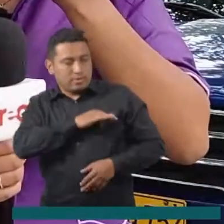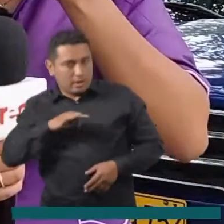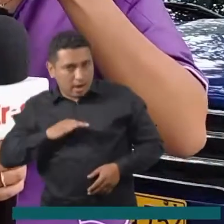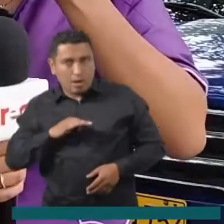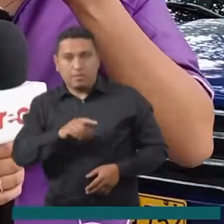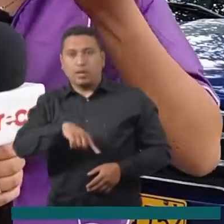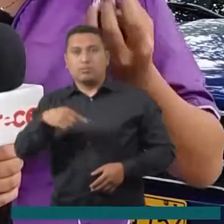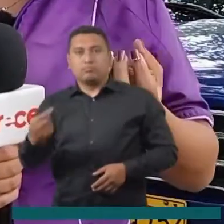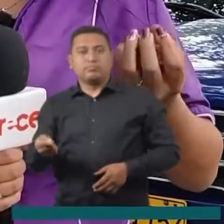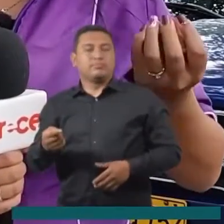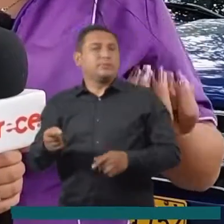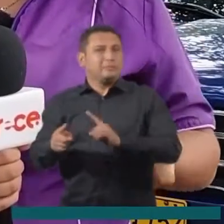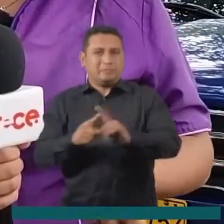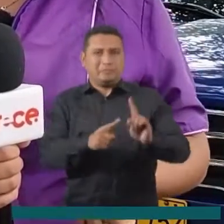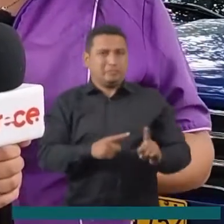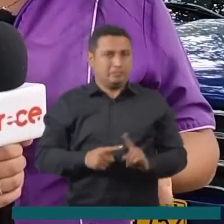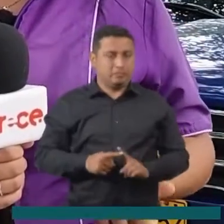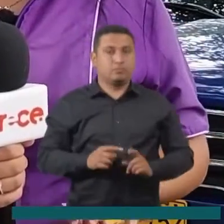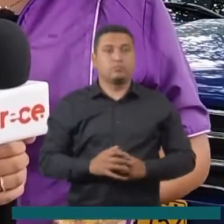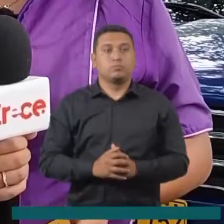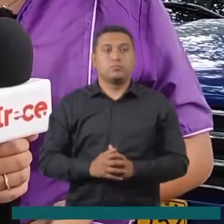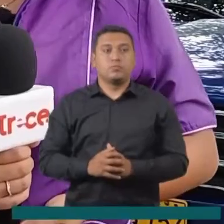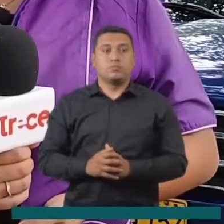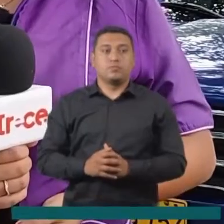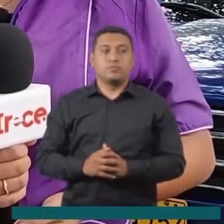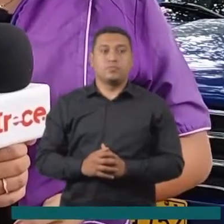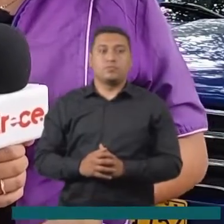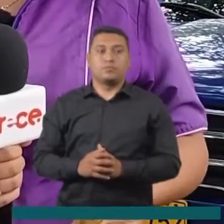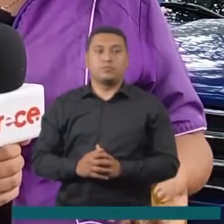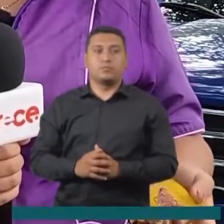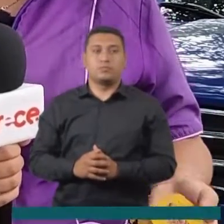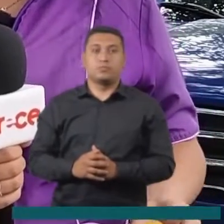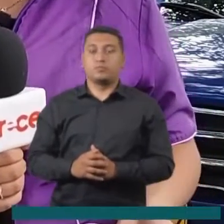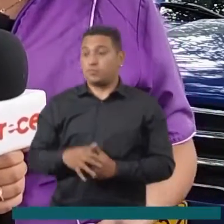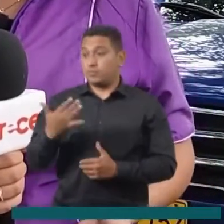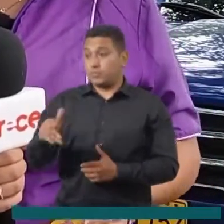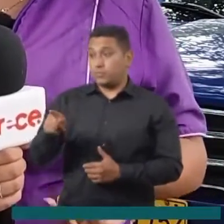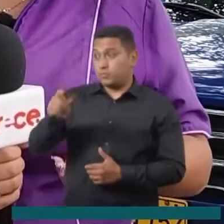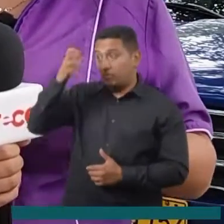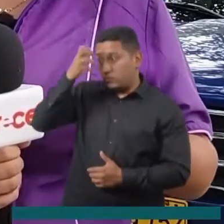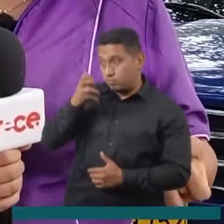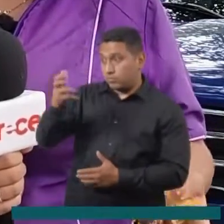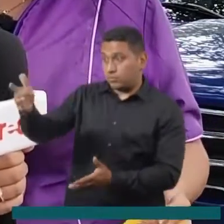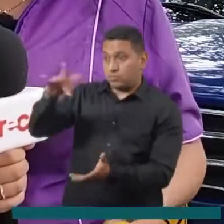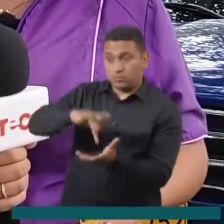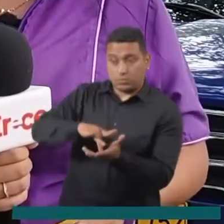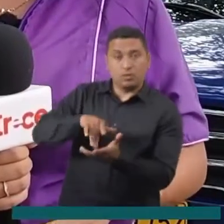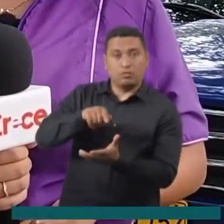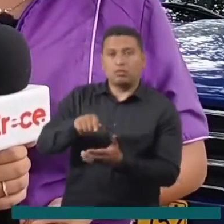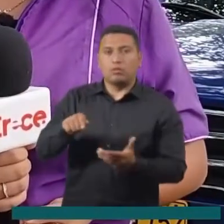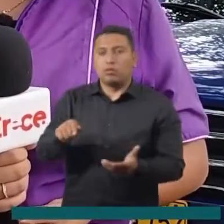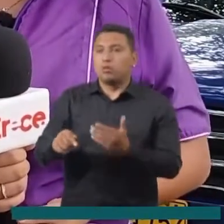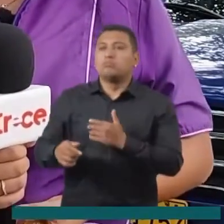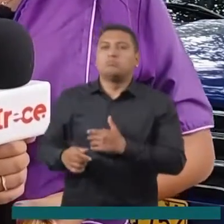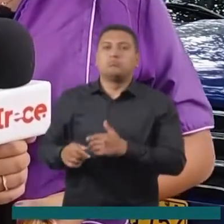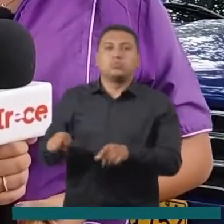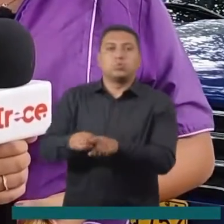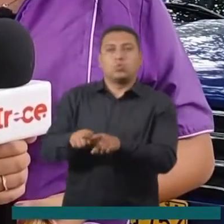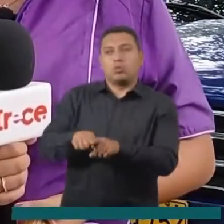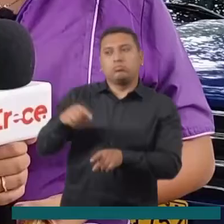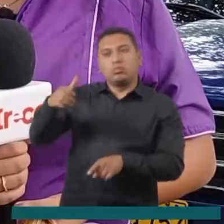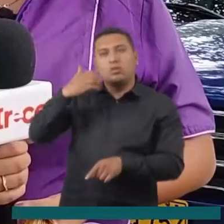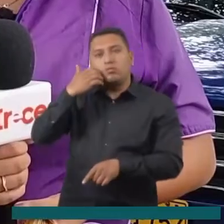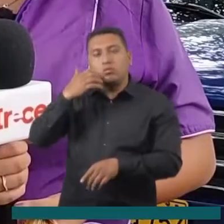de las barreras es en el momento de autorizar el paquete, que presentan falencias, rechazan las autorizaciones